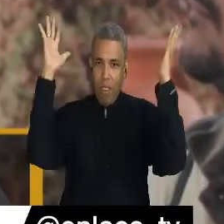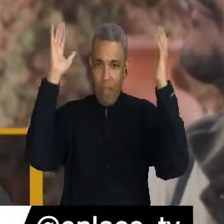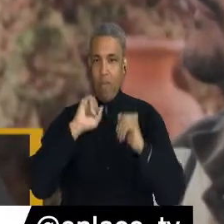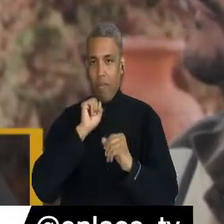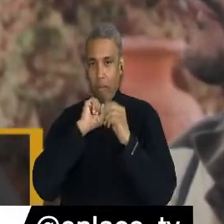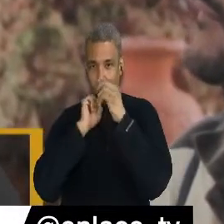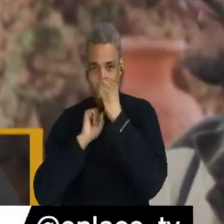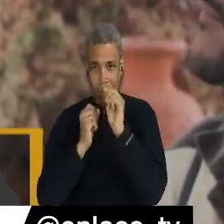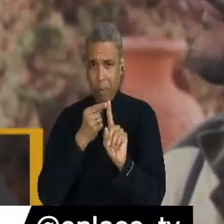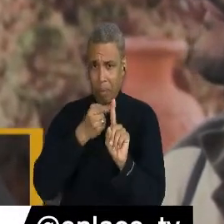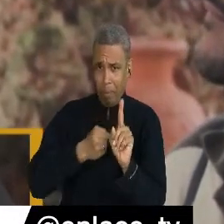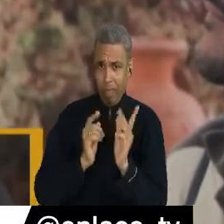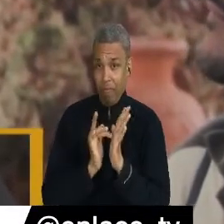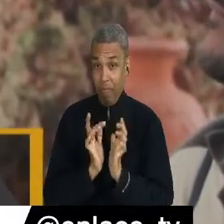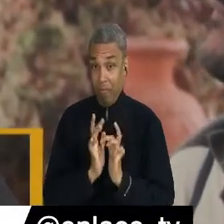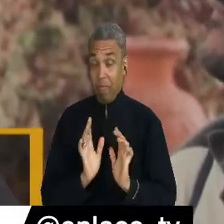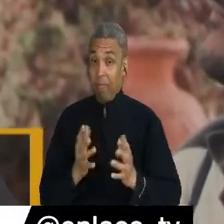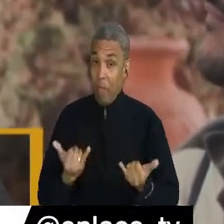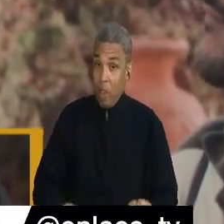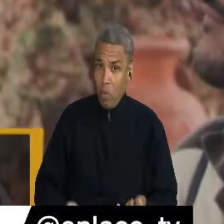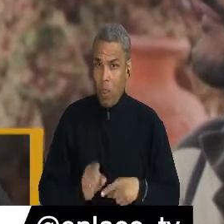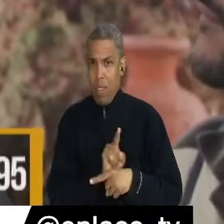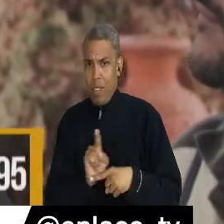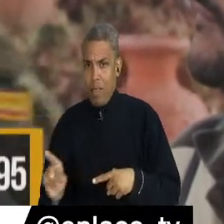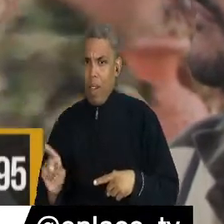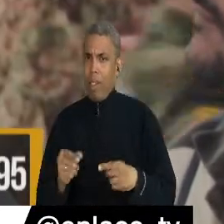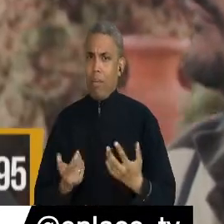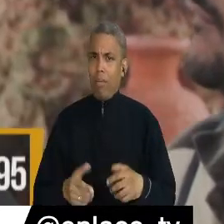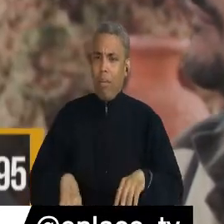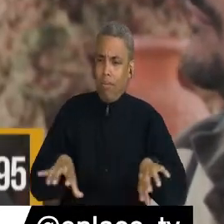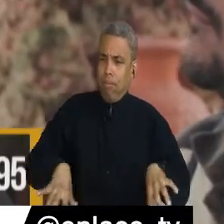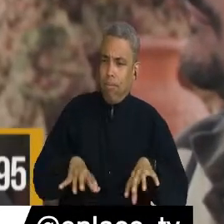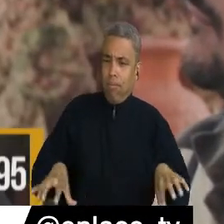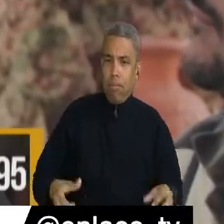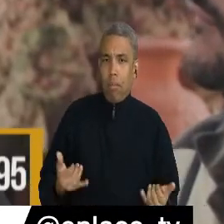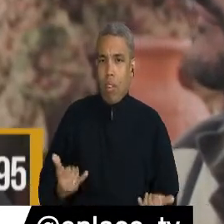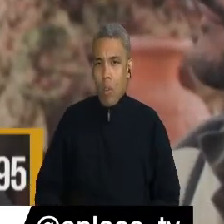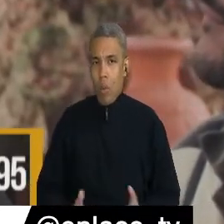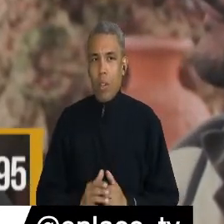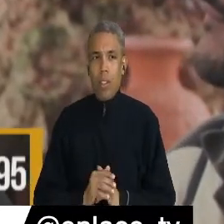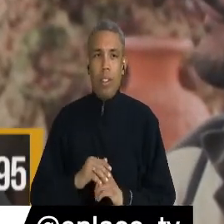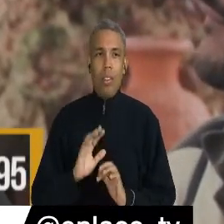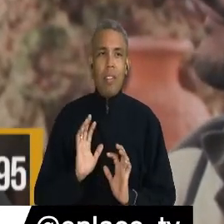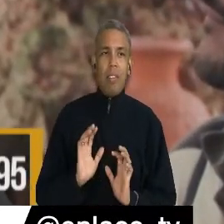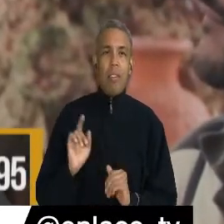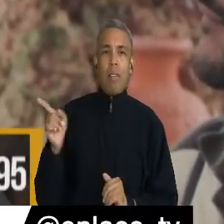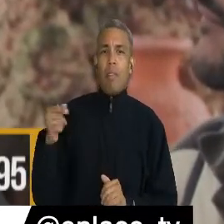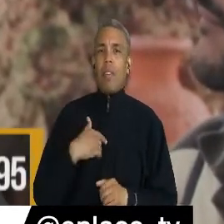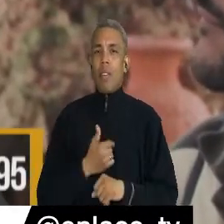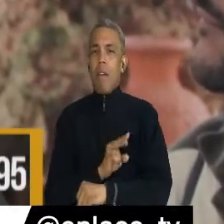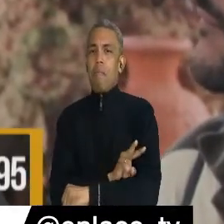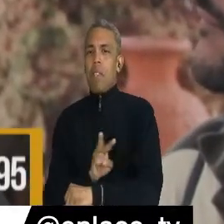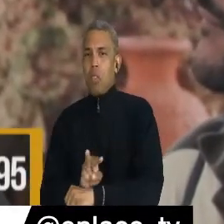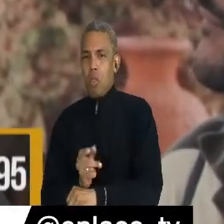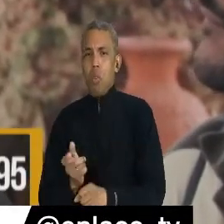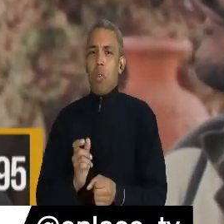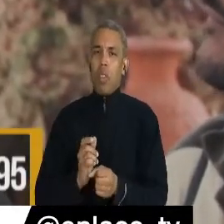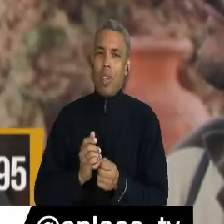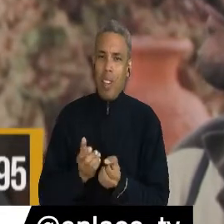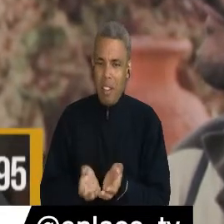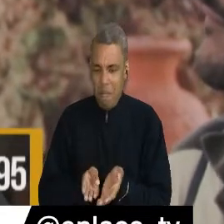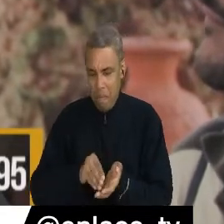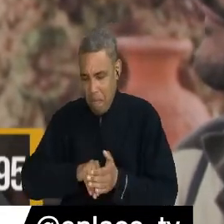de abril, que tenemos esta semana actividades tan importantes como el Festival de Bollo, un conversatorio